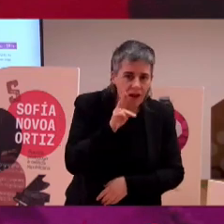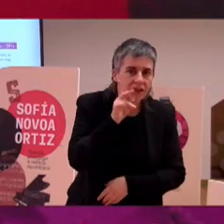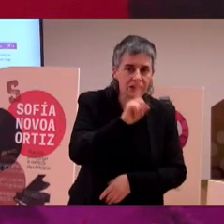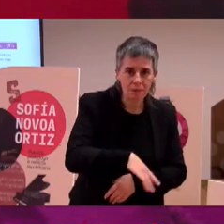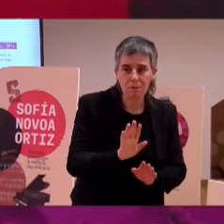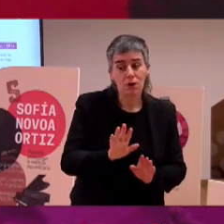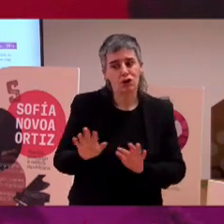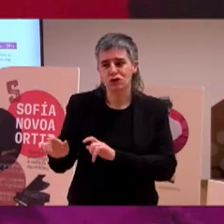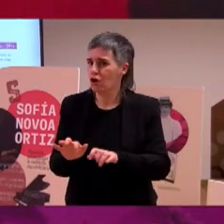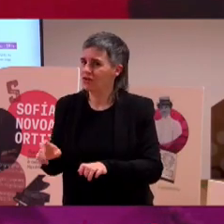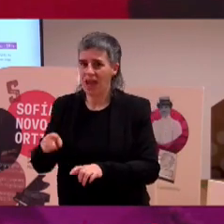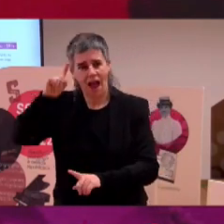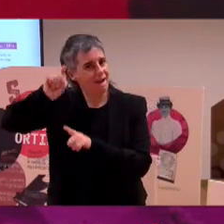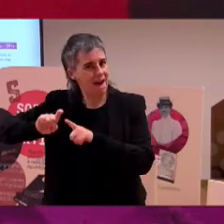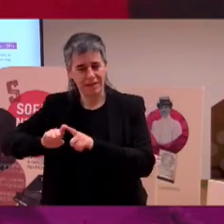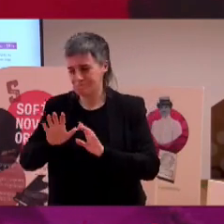aguantara.